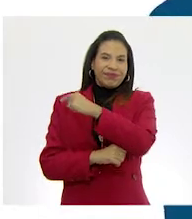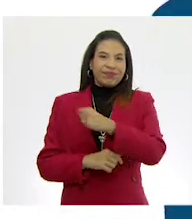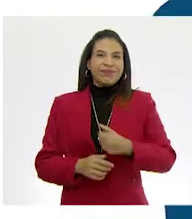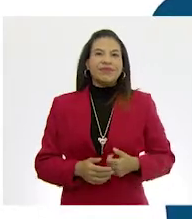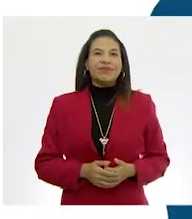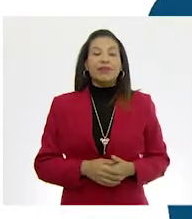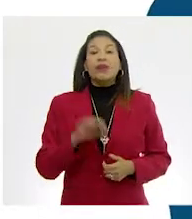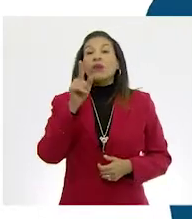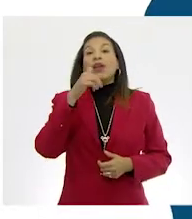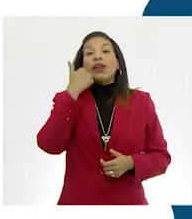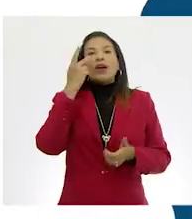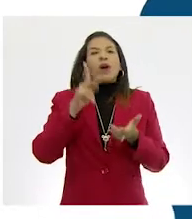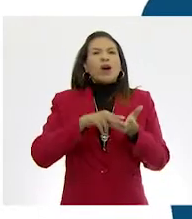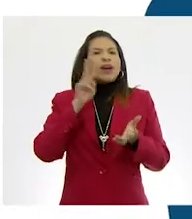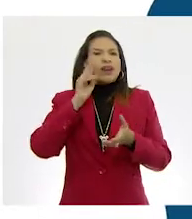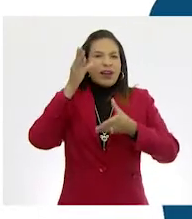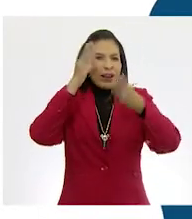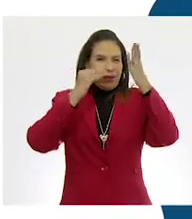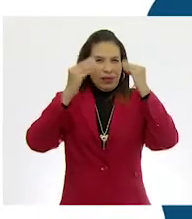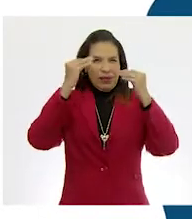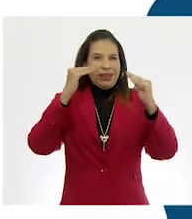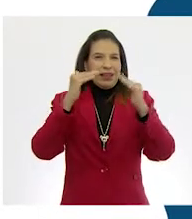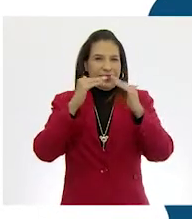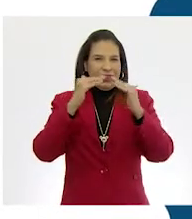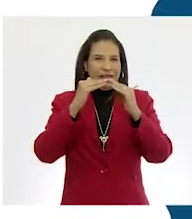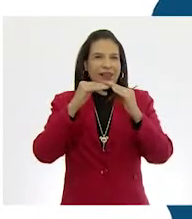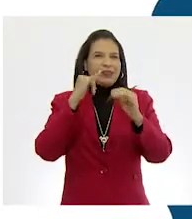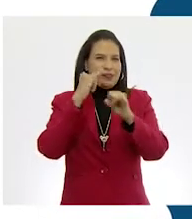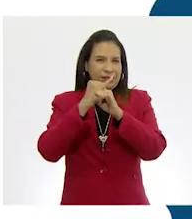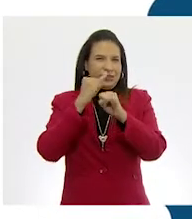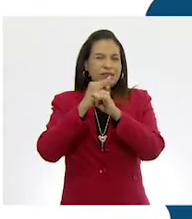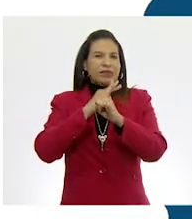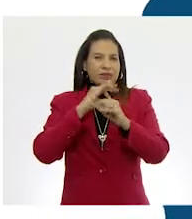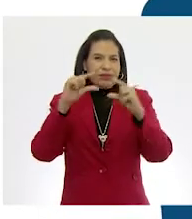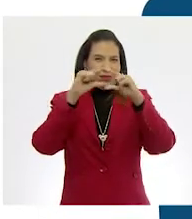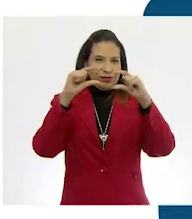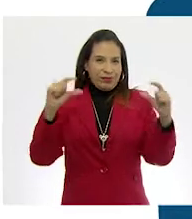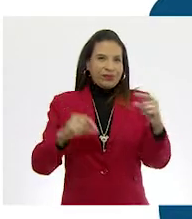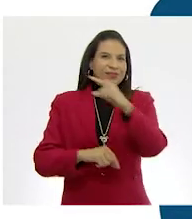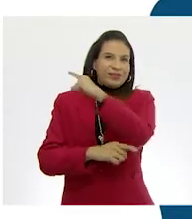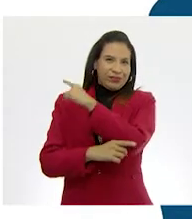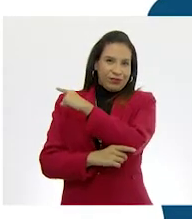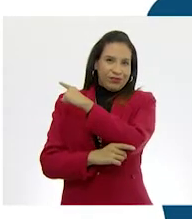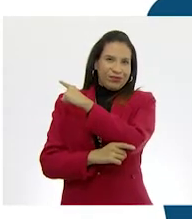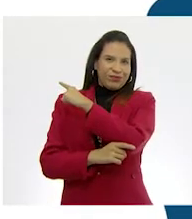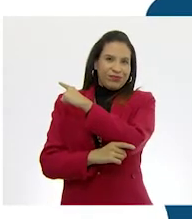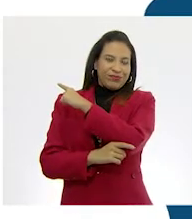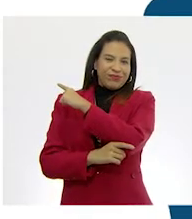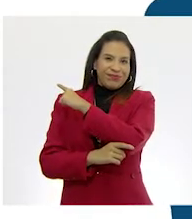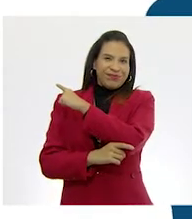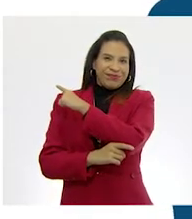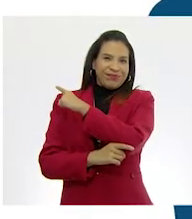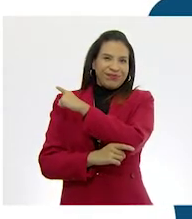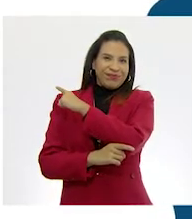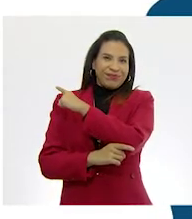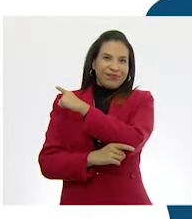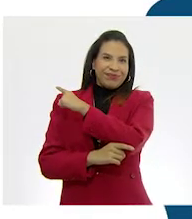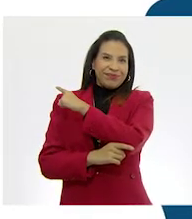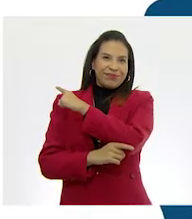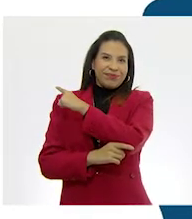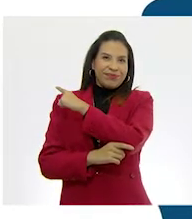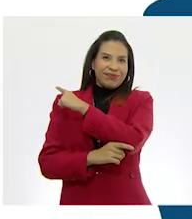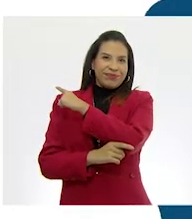si quieres volver a ver los programas de aprende en casa lo puedes encontrar en la siguiente liga aprende en casa punto